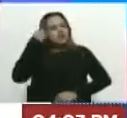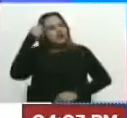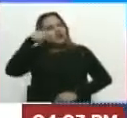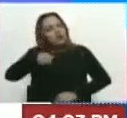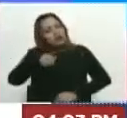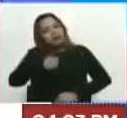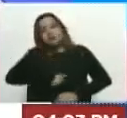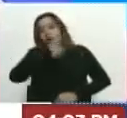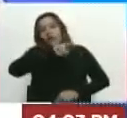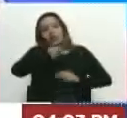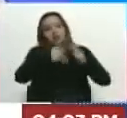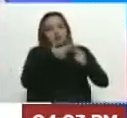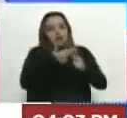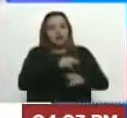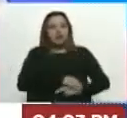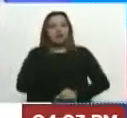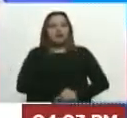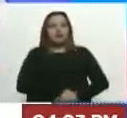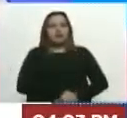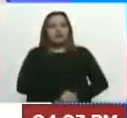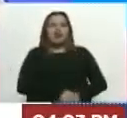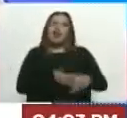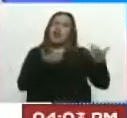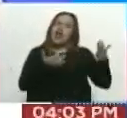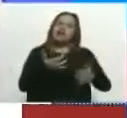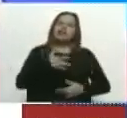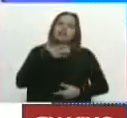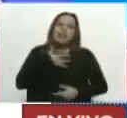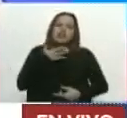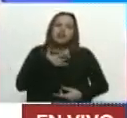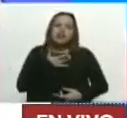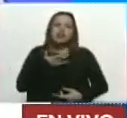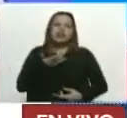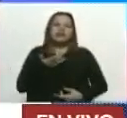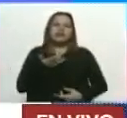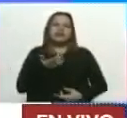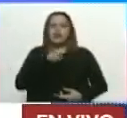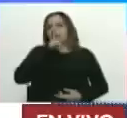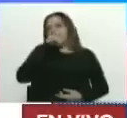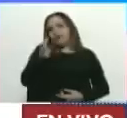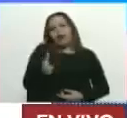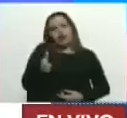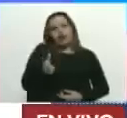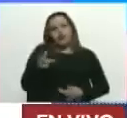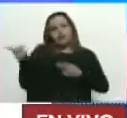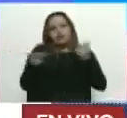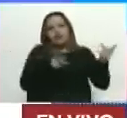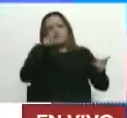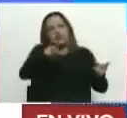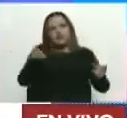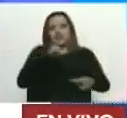más que nunca. Ahora, siento que es un poco cruel invitar a un chileno a hablar de esto.